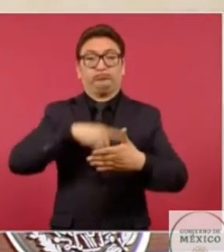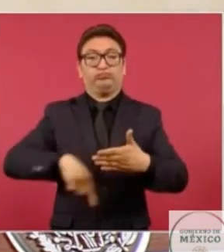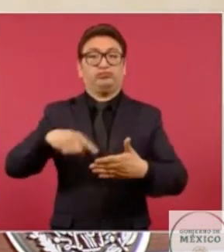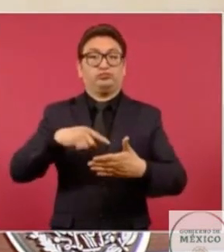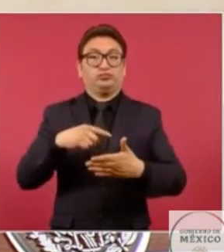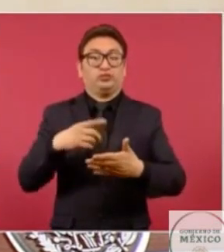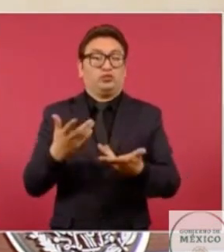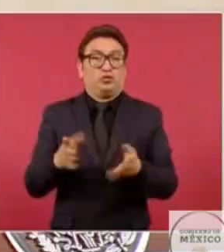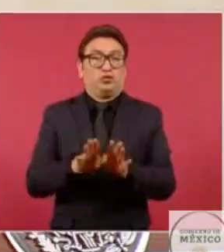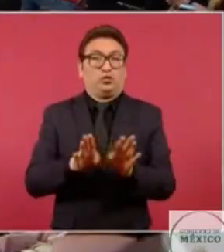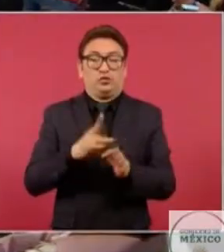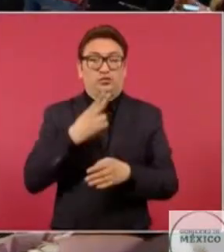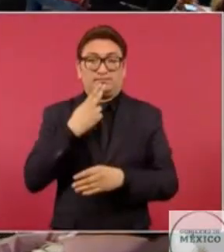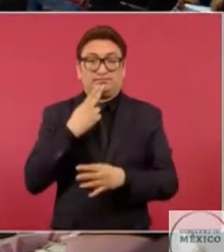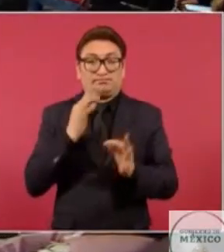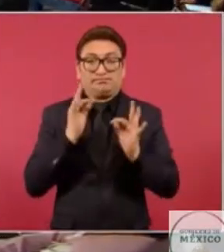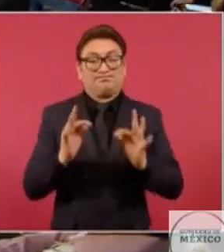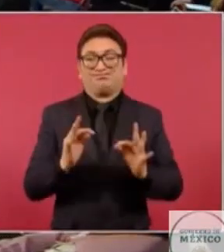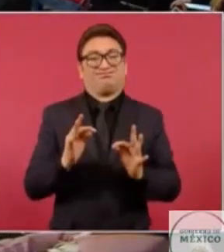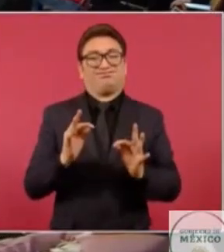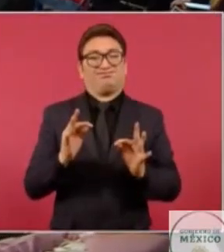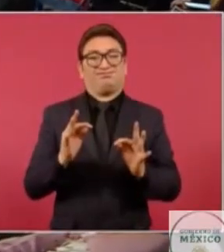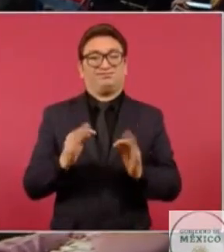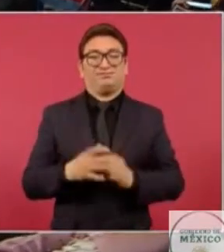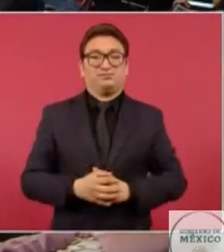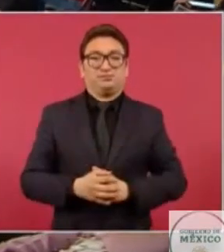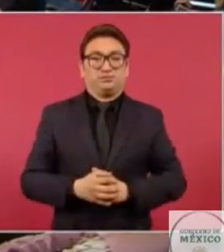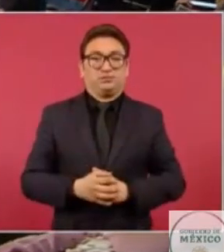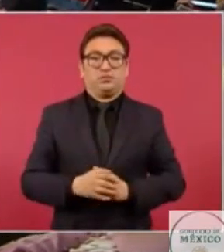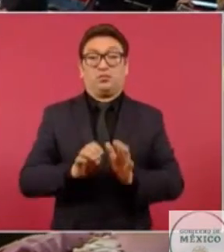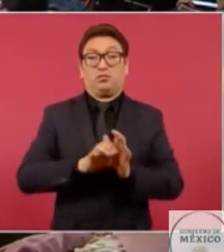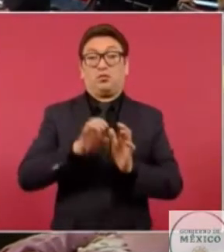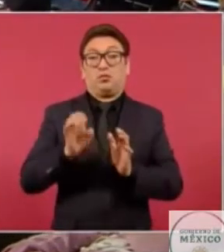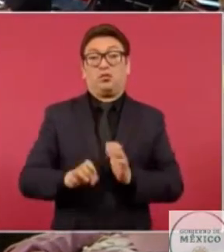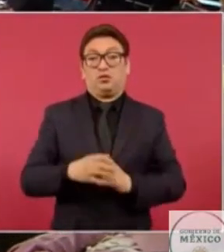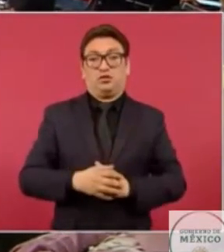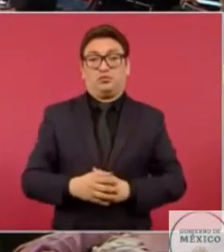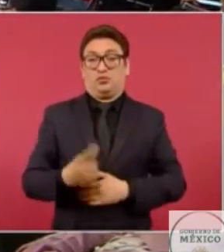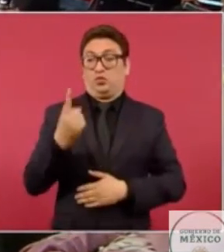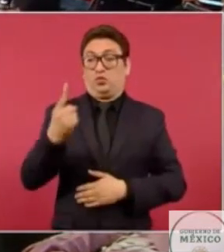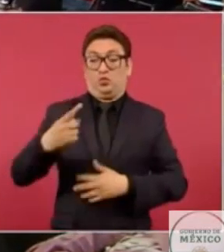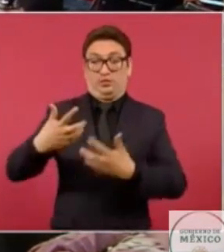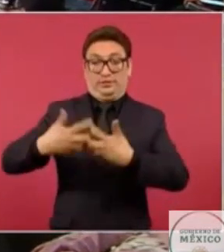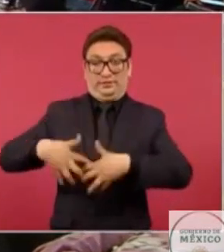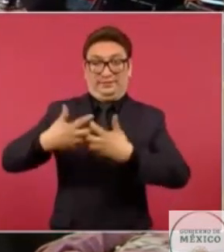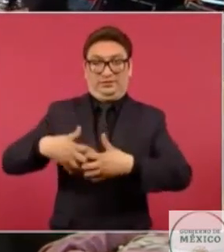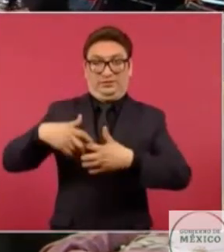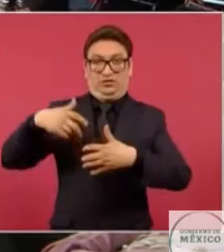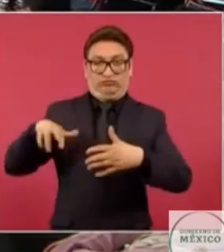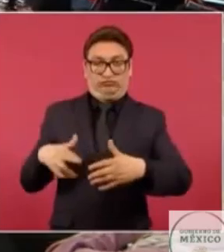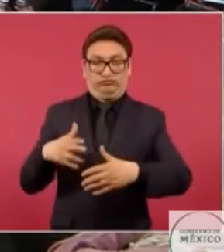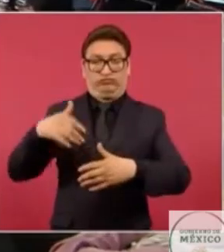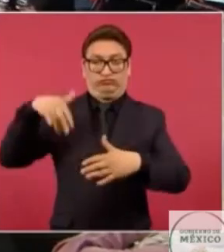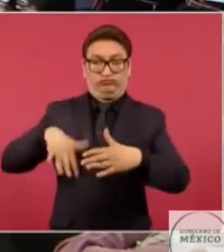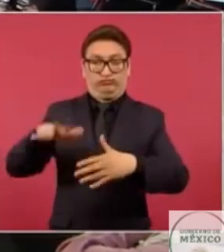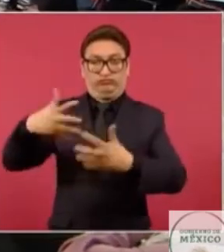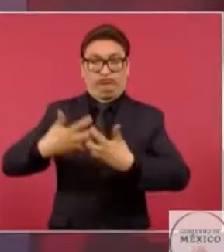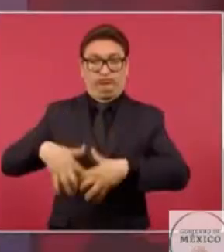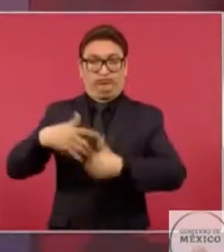subutilizadas. Si una hidroeléctrica